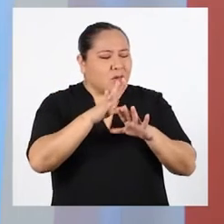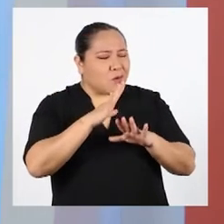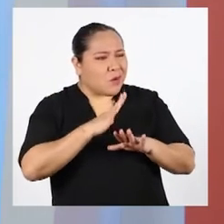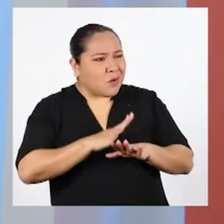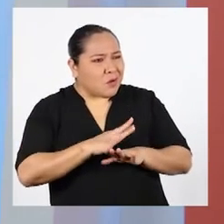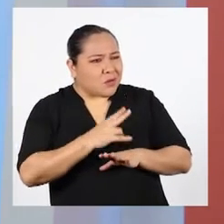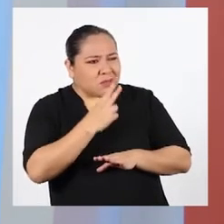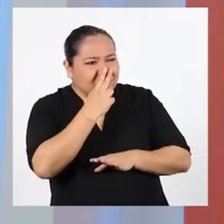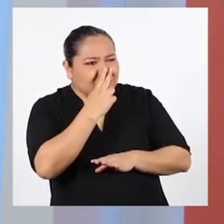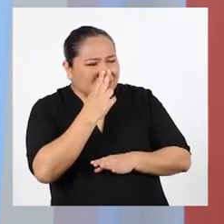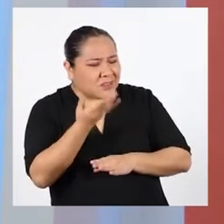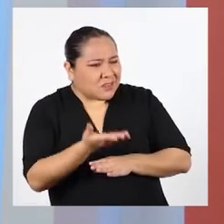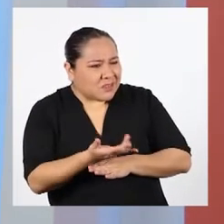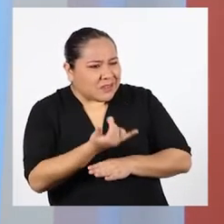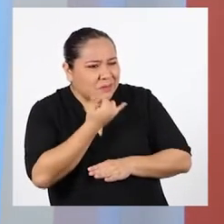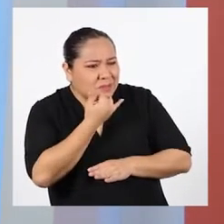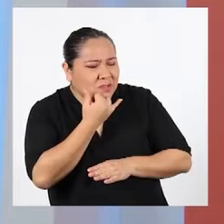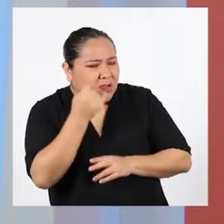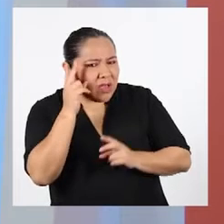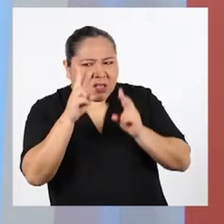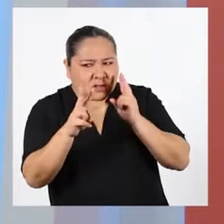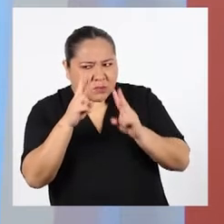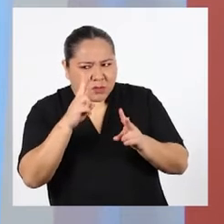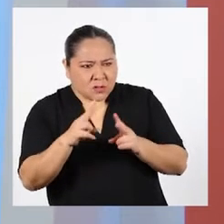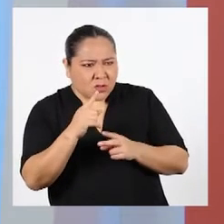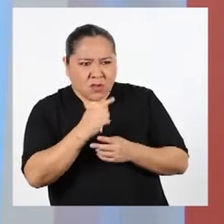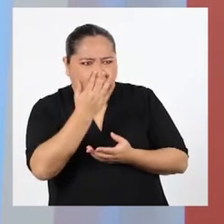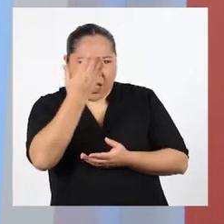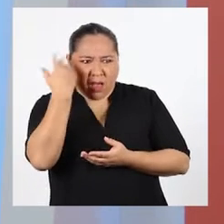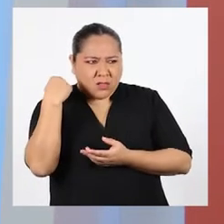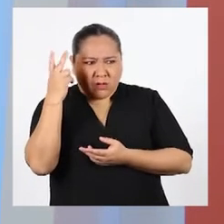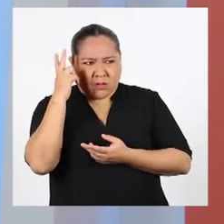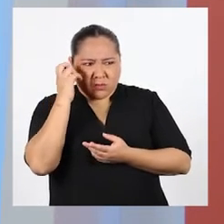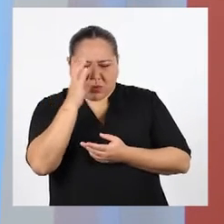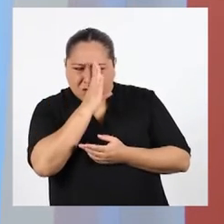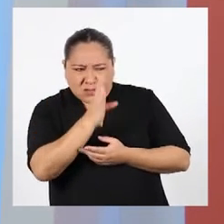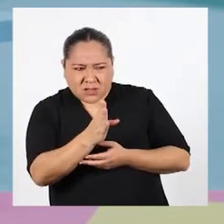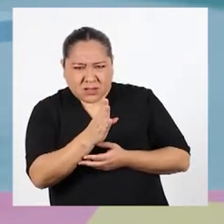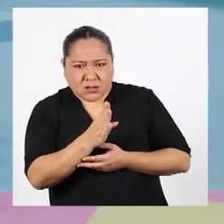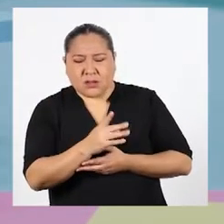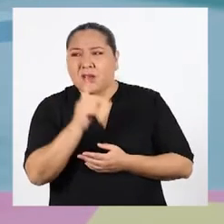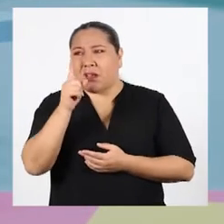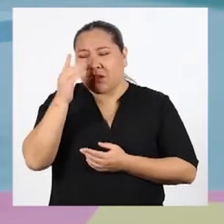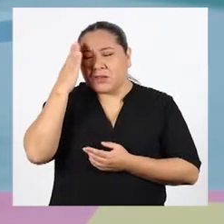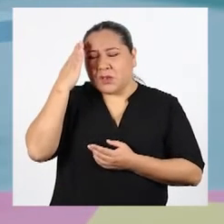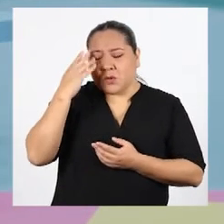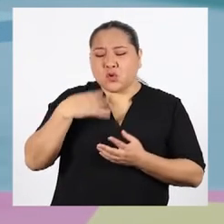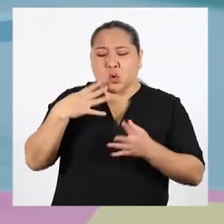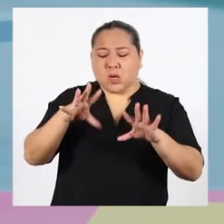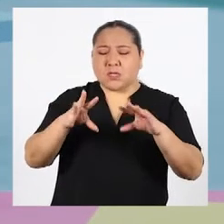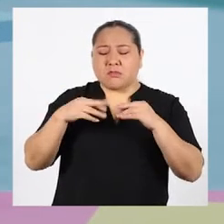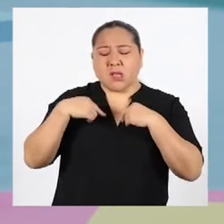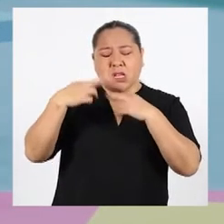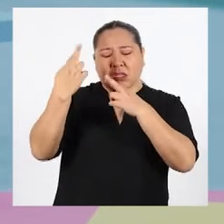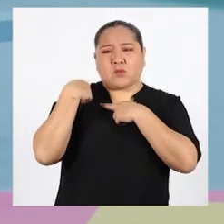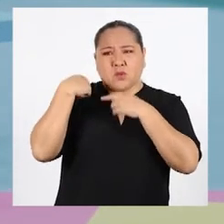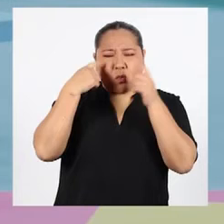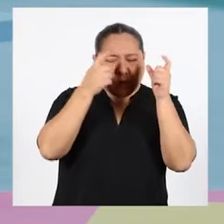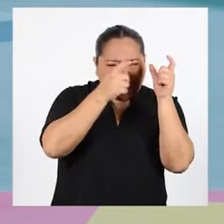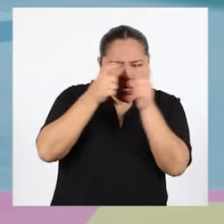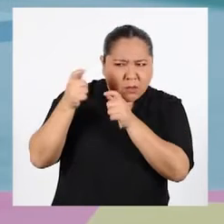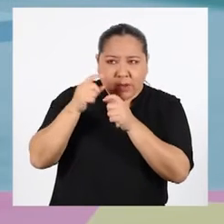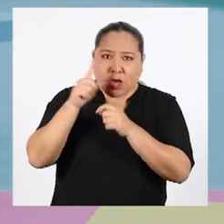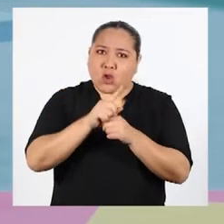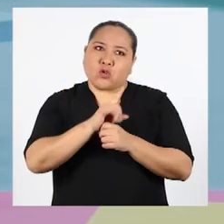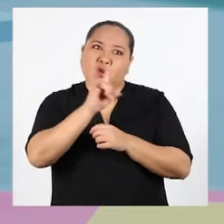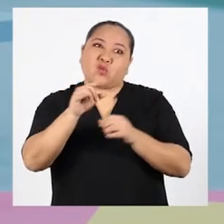¡Wow! Tocino, ¿por qué? ¿Qué has visto? Nunca te había escuchado tan serio. Como sabrás, he asumido un rol vigilante